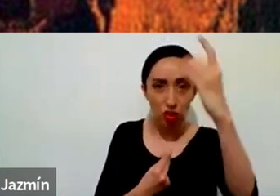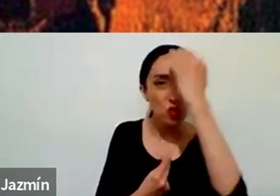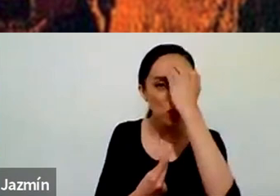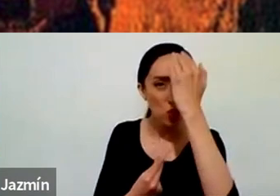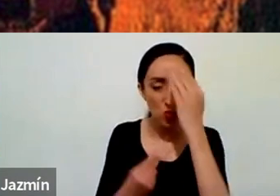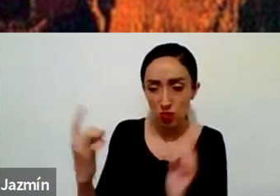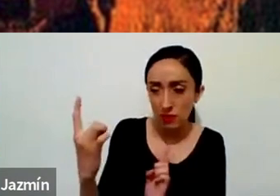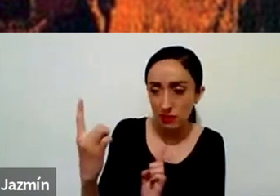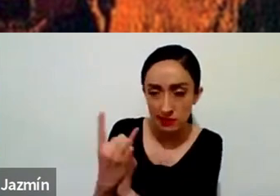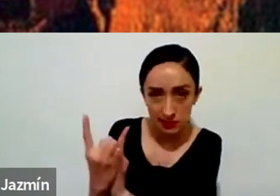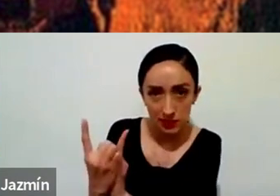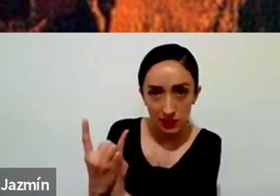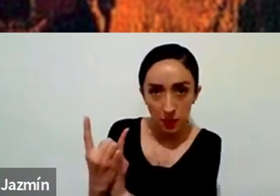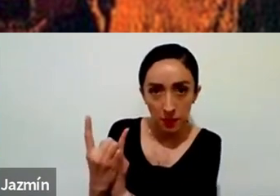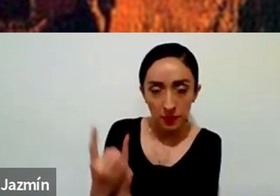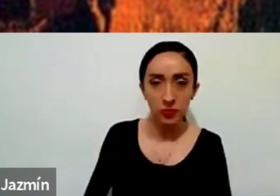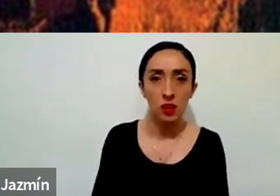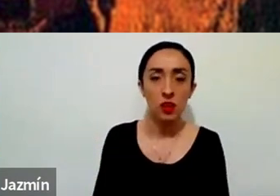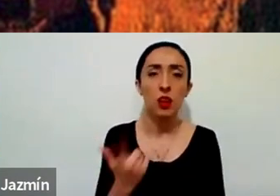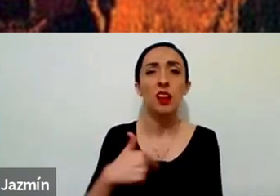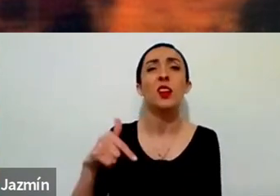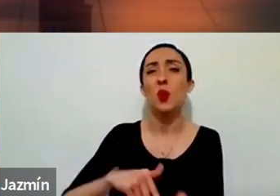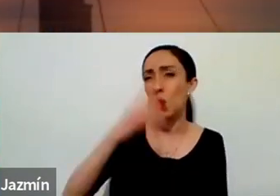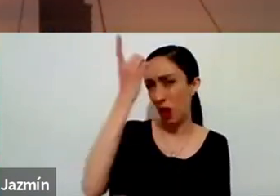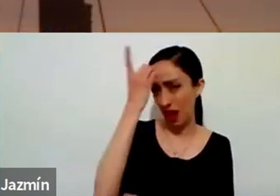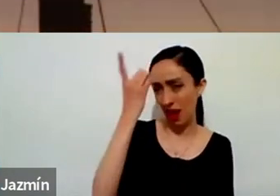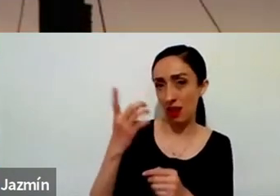o un lugar predecible.